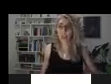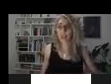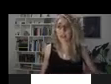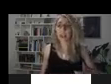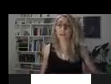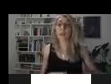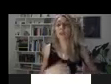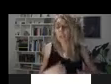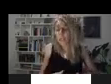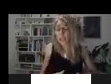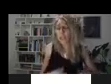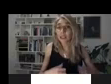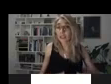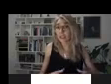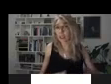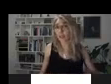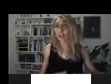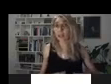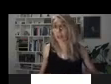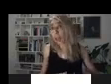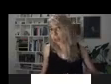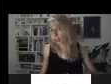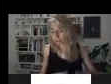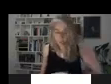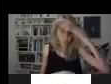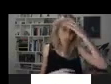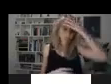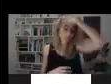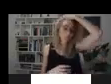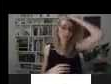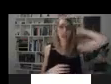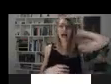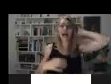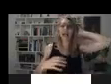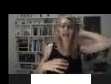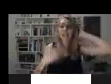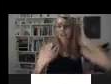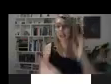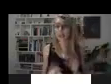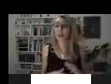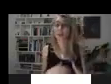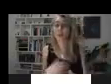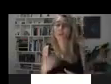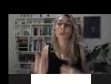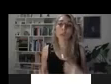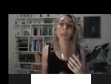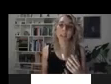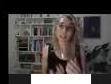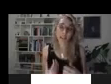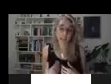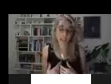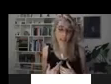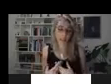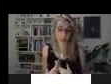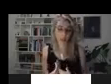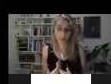donde tenemos un índice de inflación alta. Hay esta postura, muchas